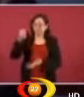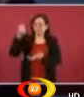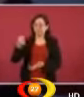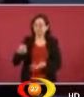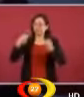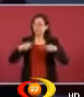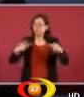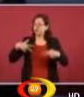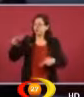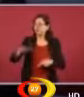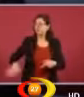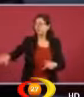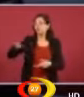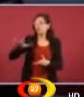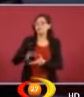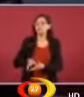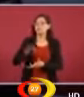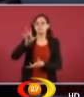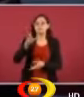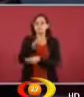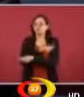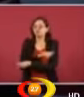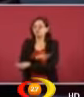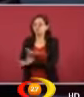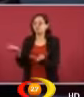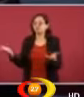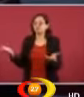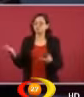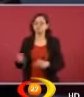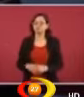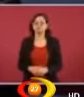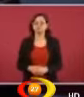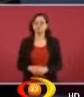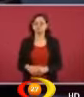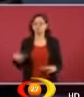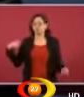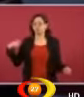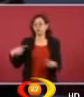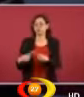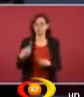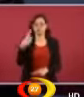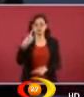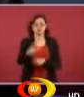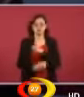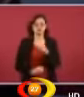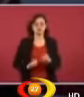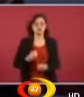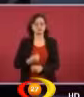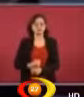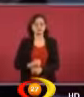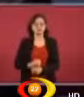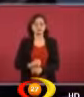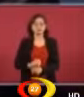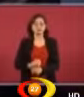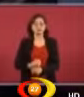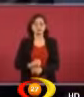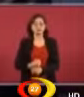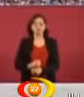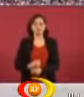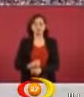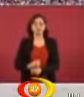mayoría de la gente cumplimos un año de gobierno y a diferencia